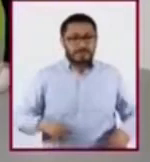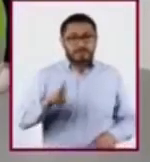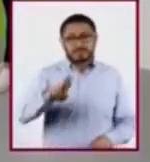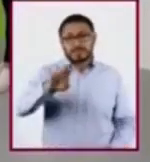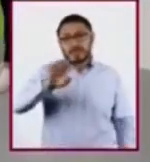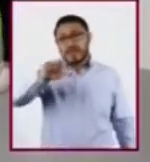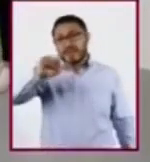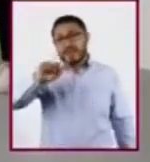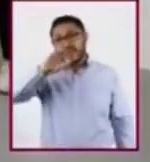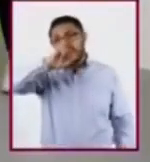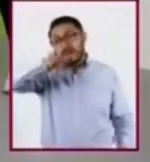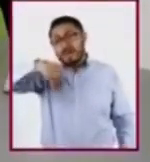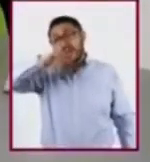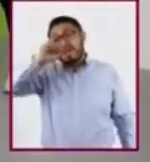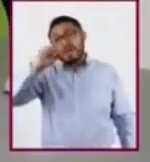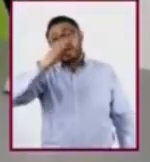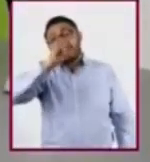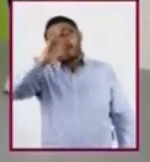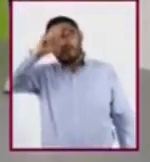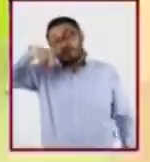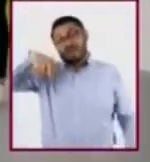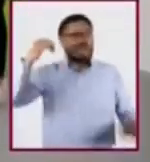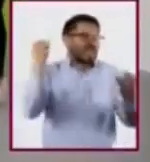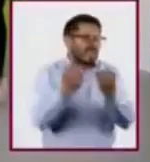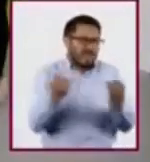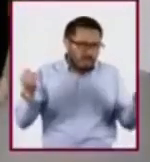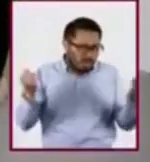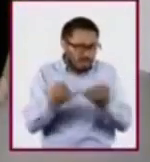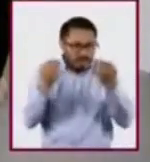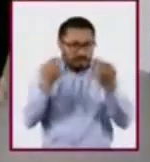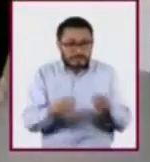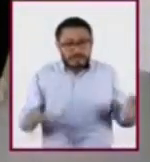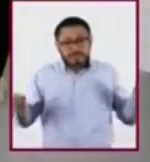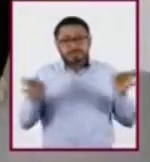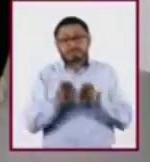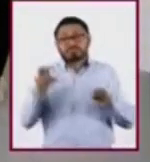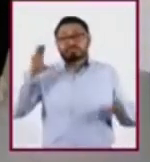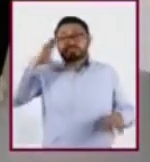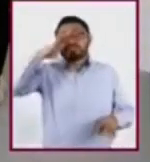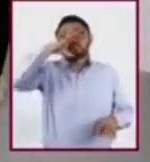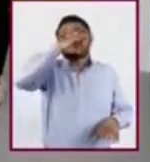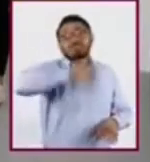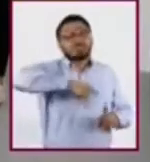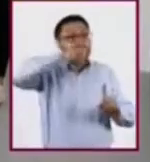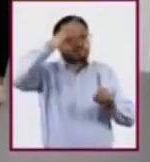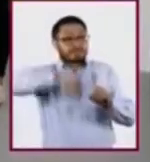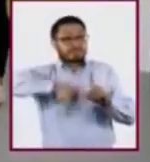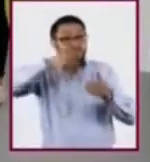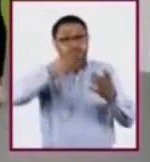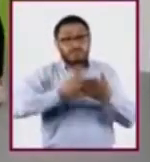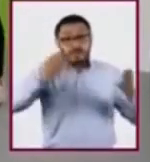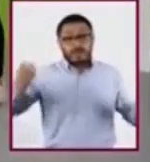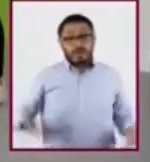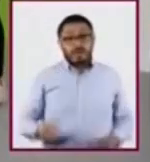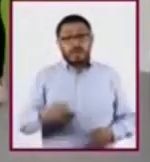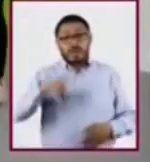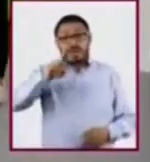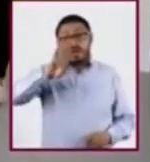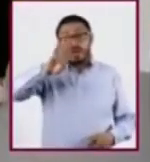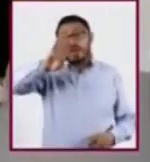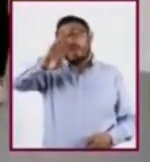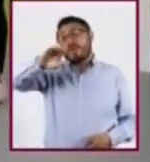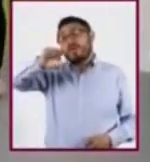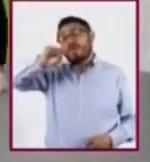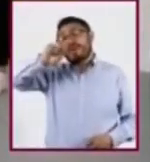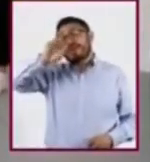cuerpo es igual de importante que el calentamiento. Ahora para relajar, vamos a agarrar nuestro bastón, colocamos